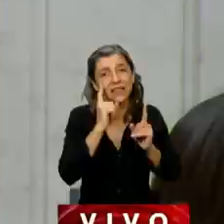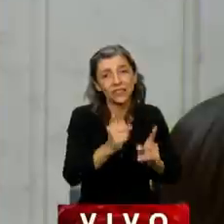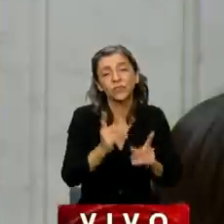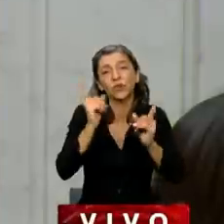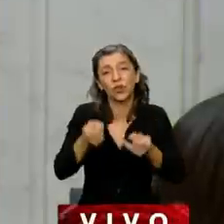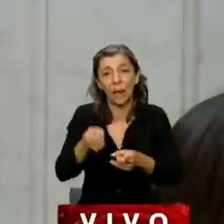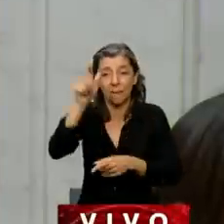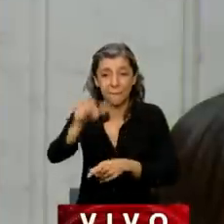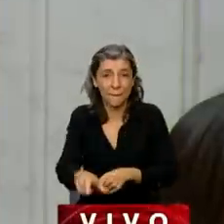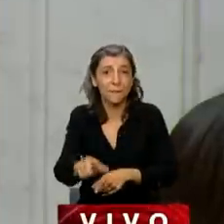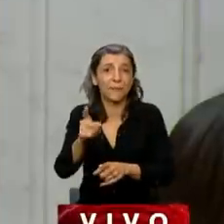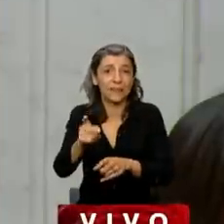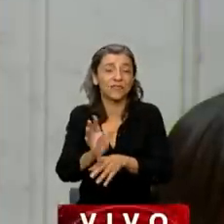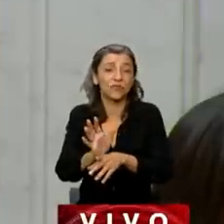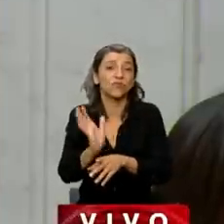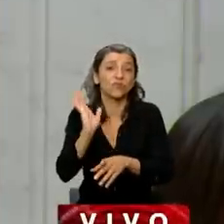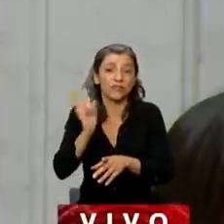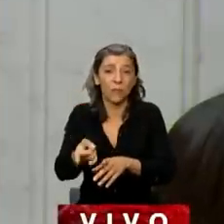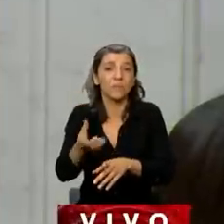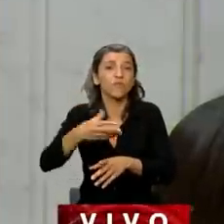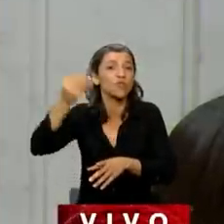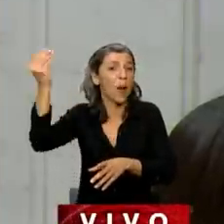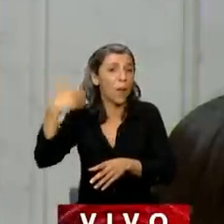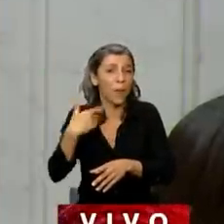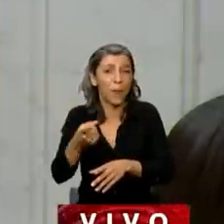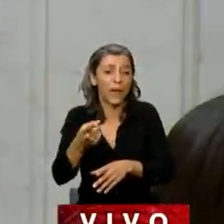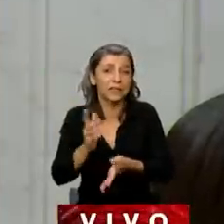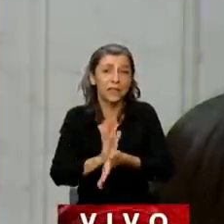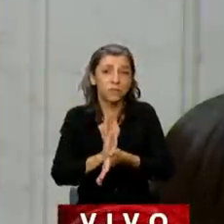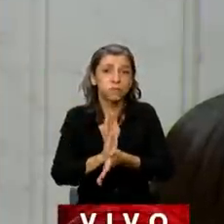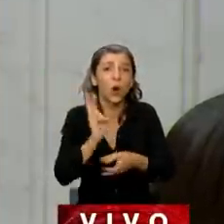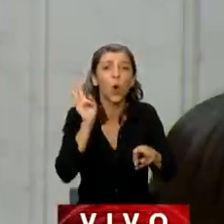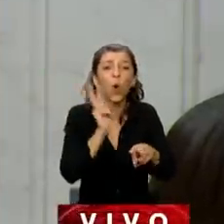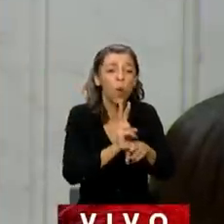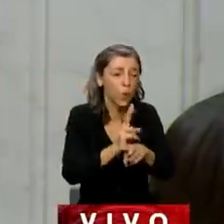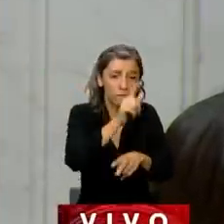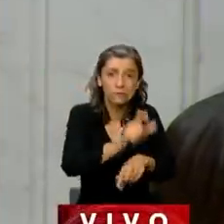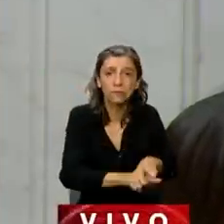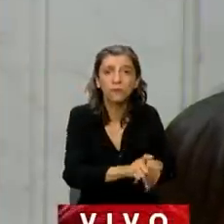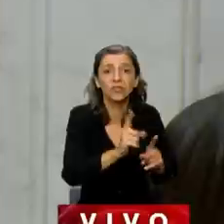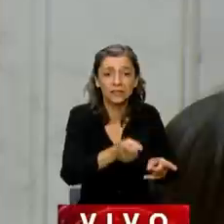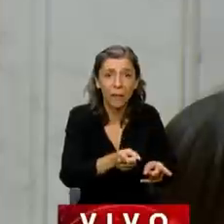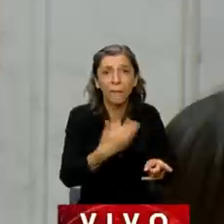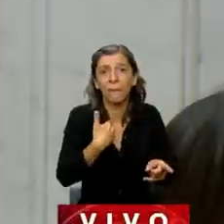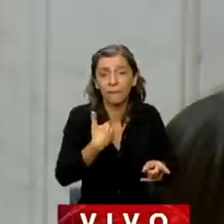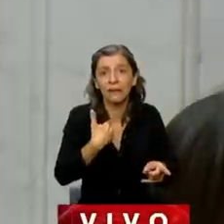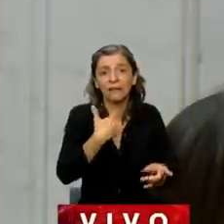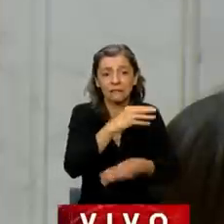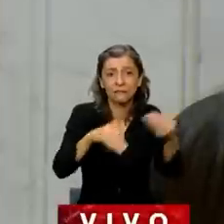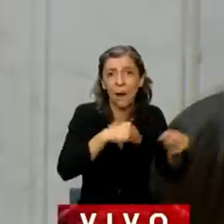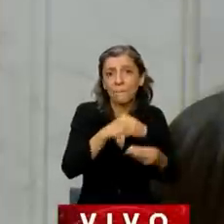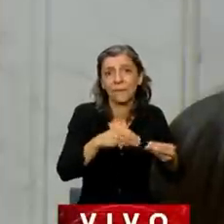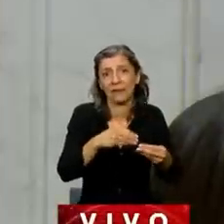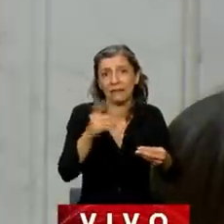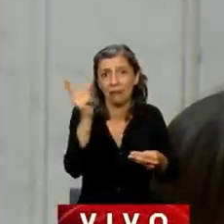madres o padres de los propios enfermos, porque hacen el cuidado muchas veces de madre, de padre, de amiga, y